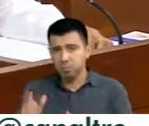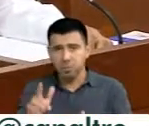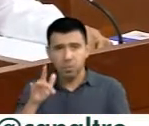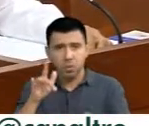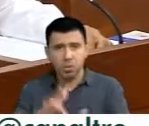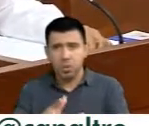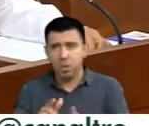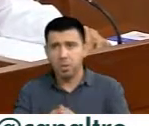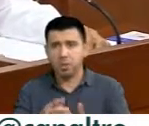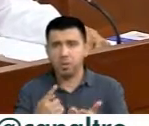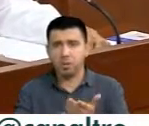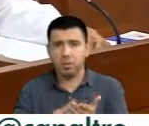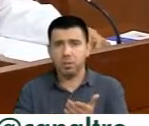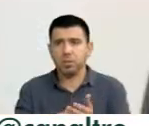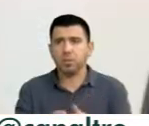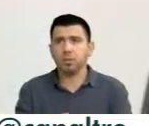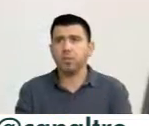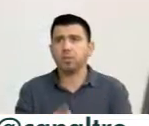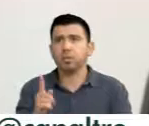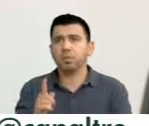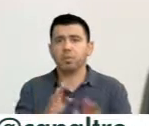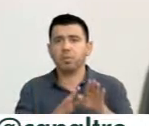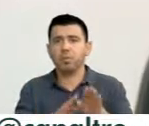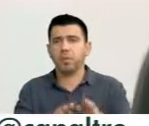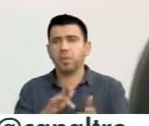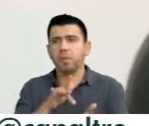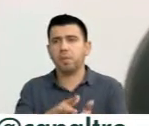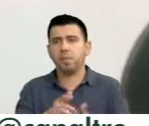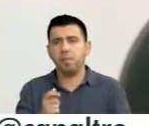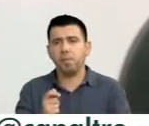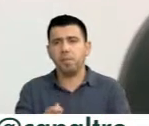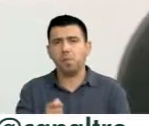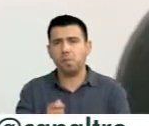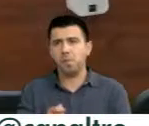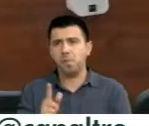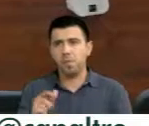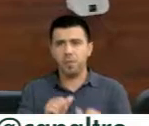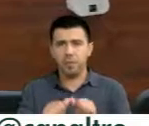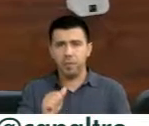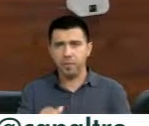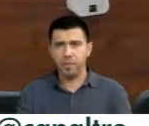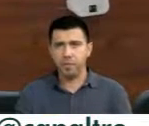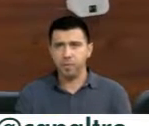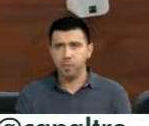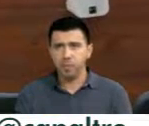asistió a la diligencia. En su representación asistió el abogado defensor.